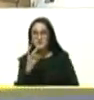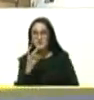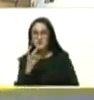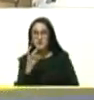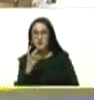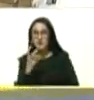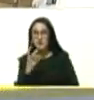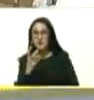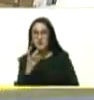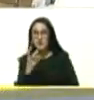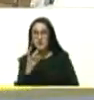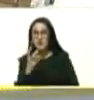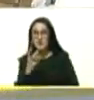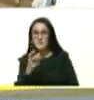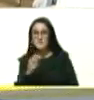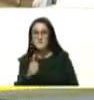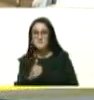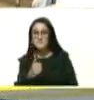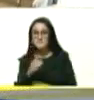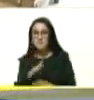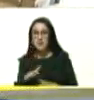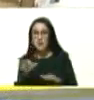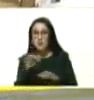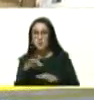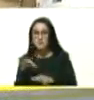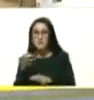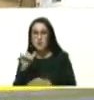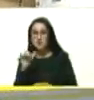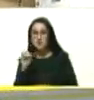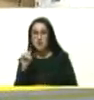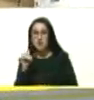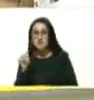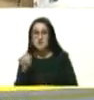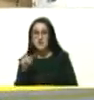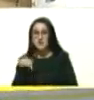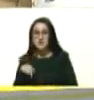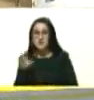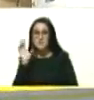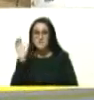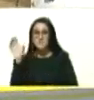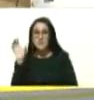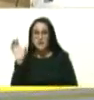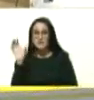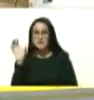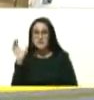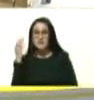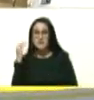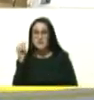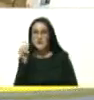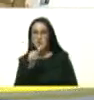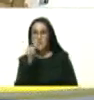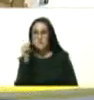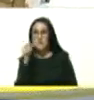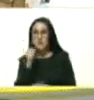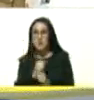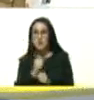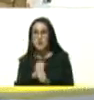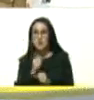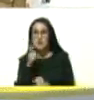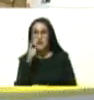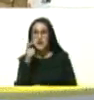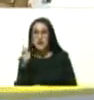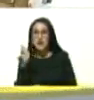la mayor extensión de cultivo de soya de este país. Y el día domingo, en una jornada de